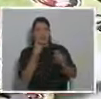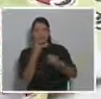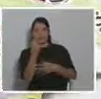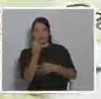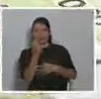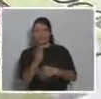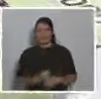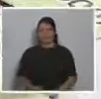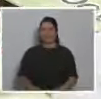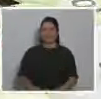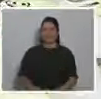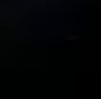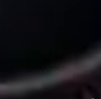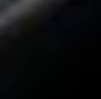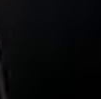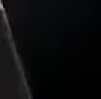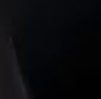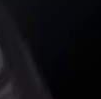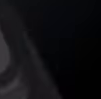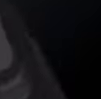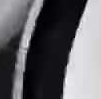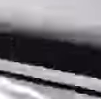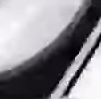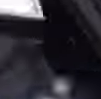plata. Toste.